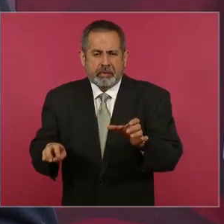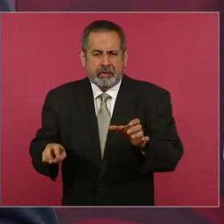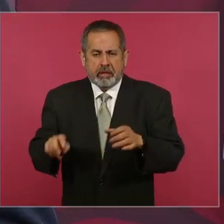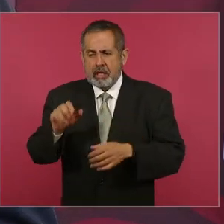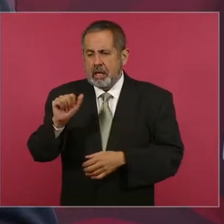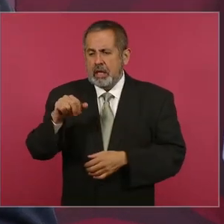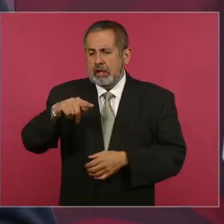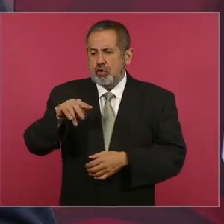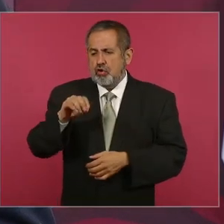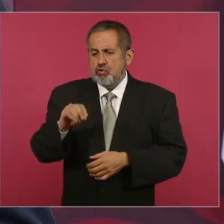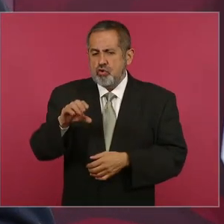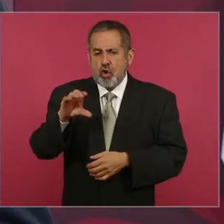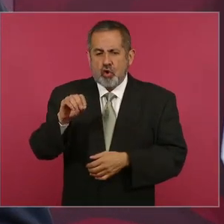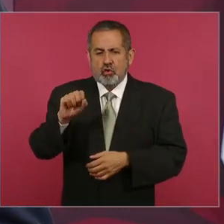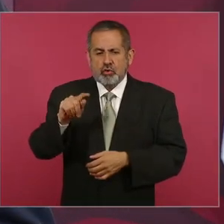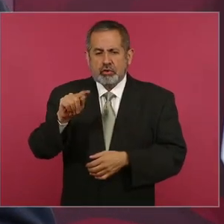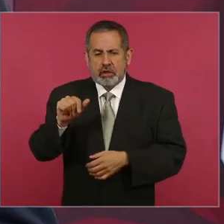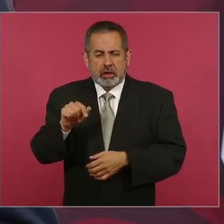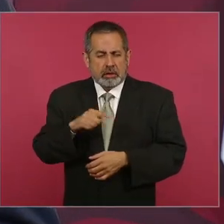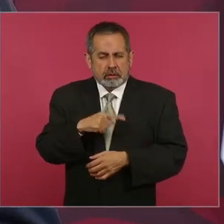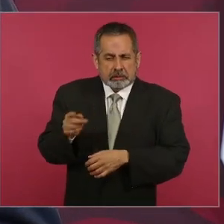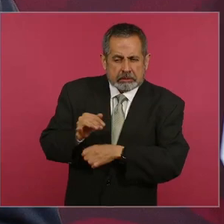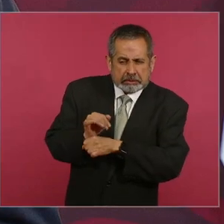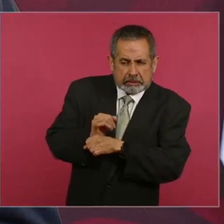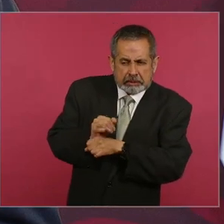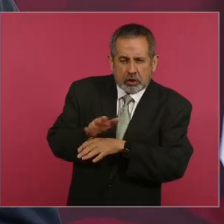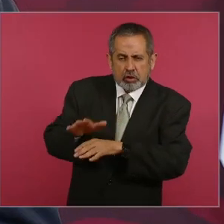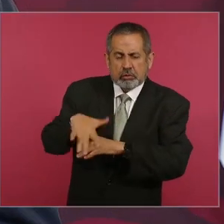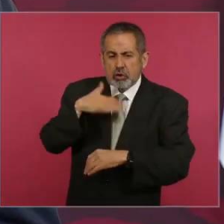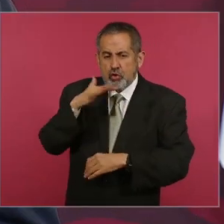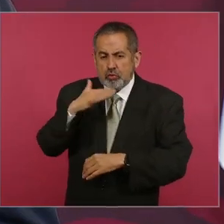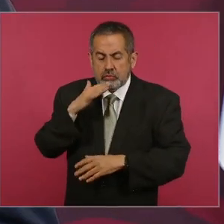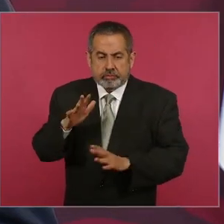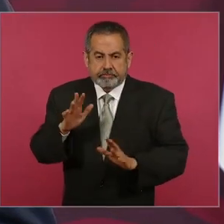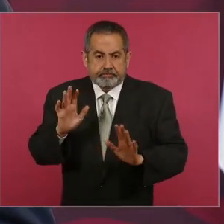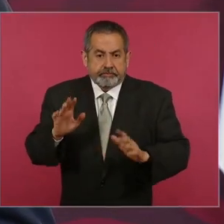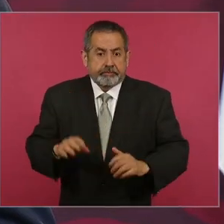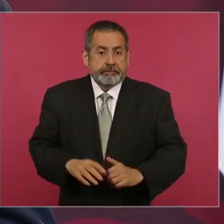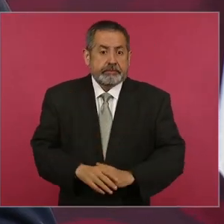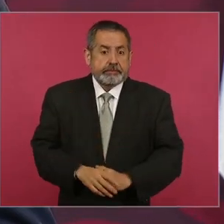António Costa, tras ser investigado por un caso de corrupción.